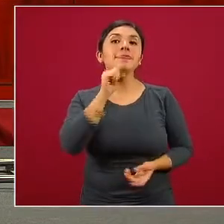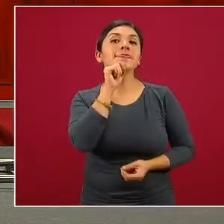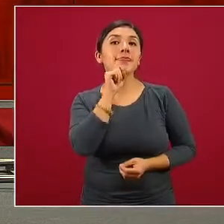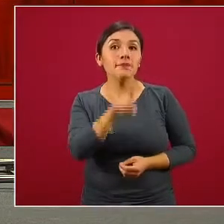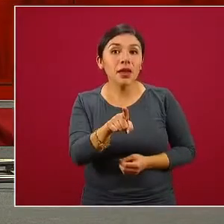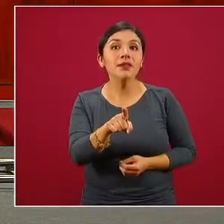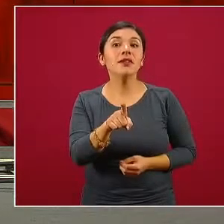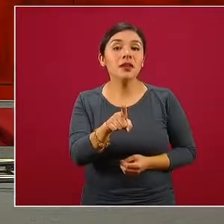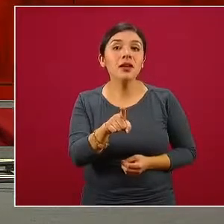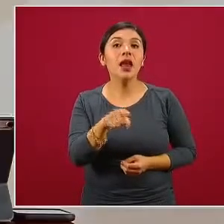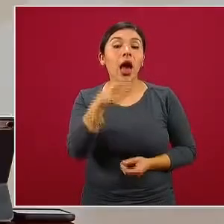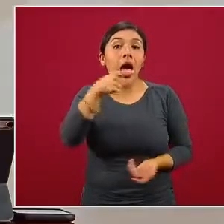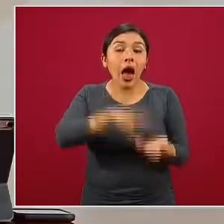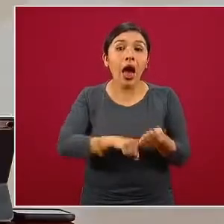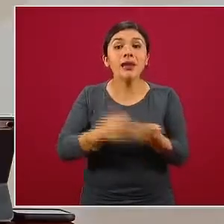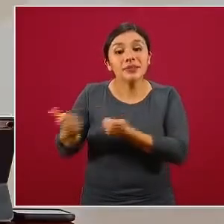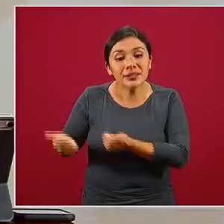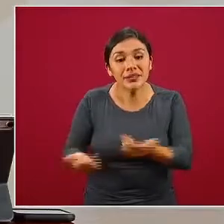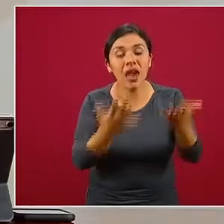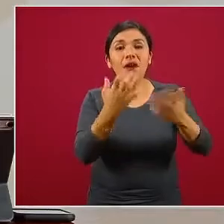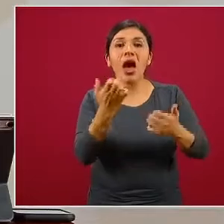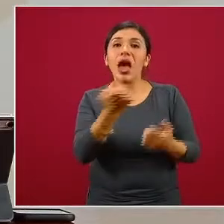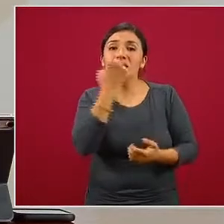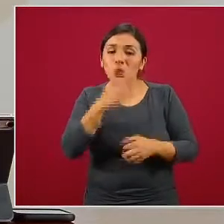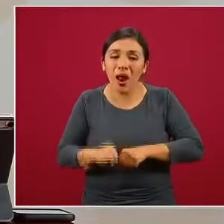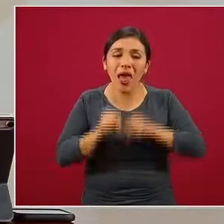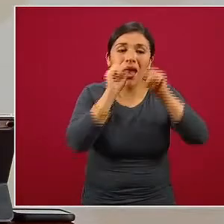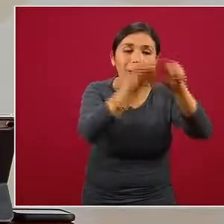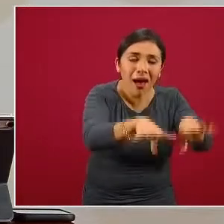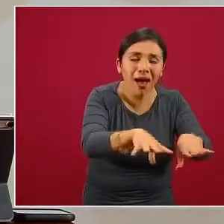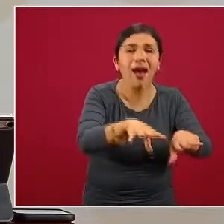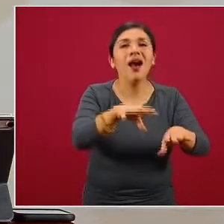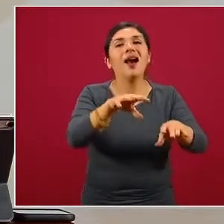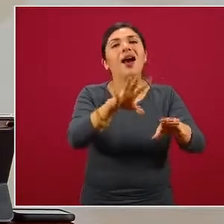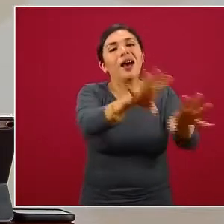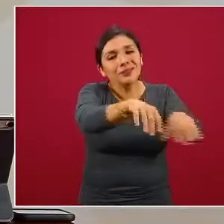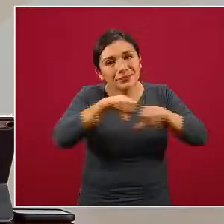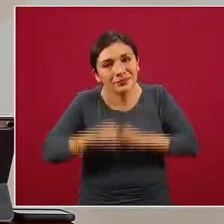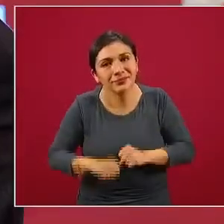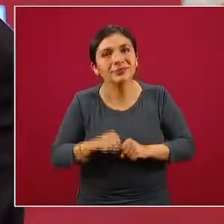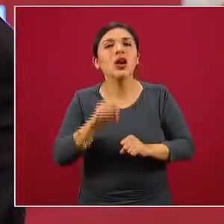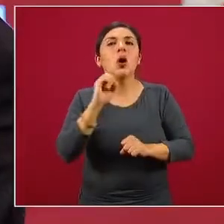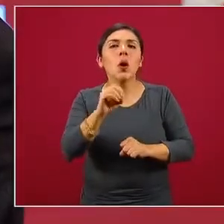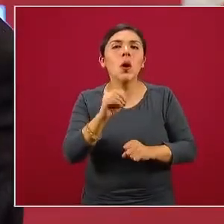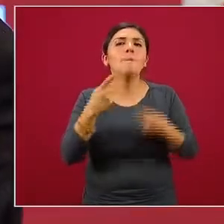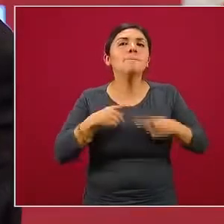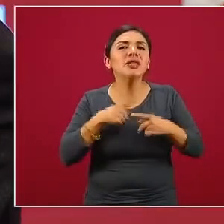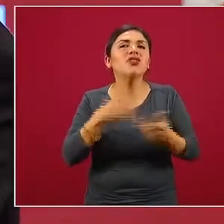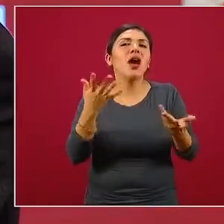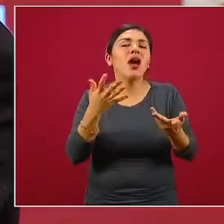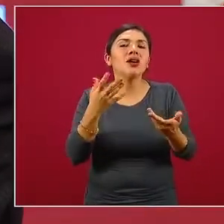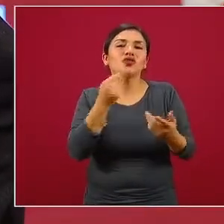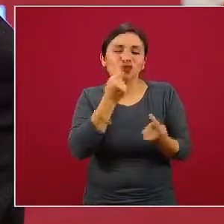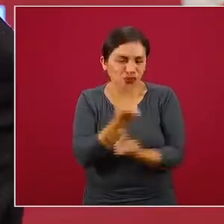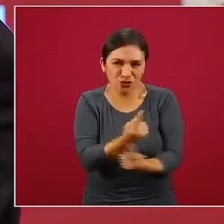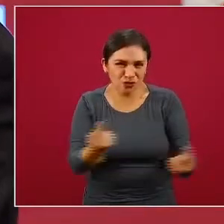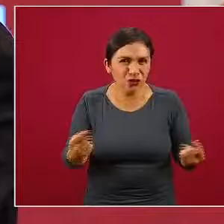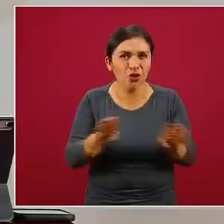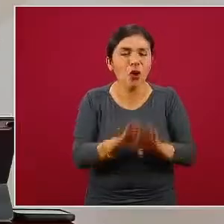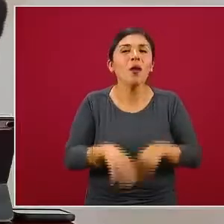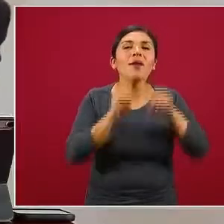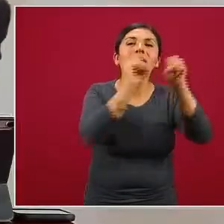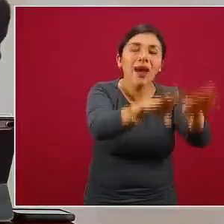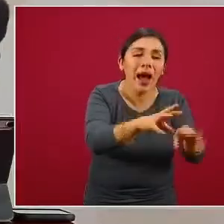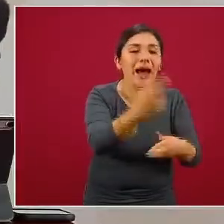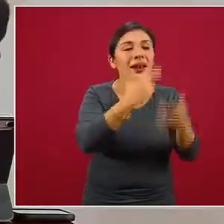la movilidad que implica el llevar o que se transporten de alguna manera esas personitas, niñas y niños, y